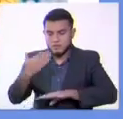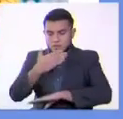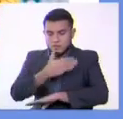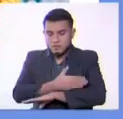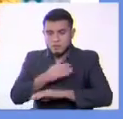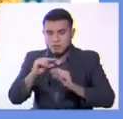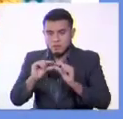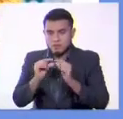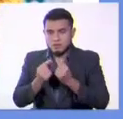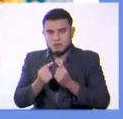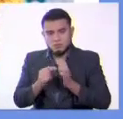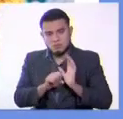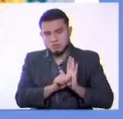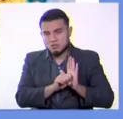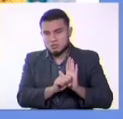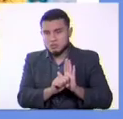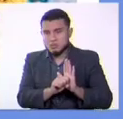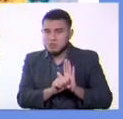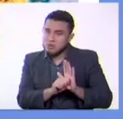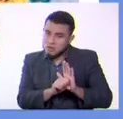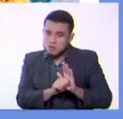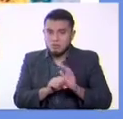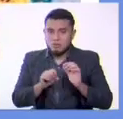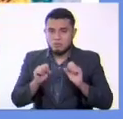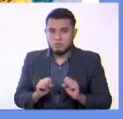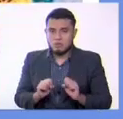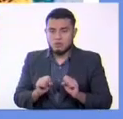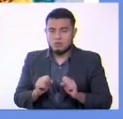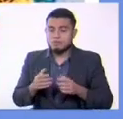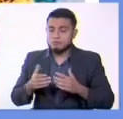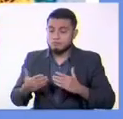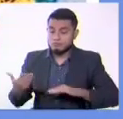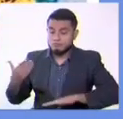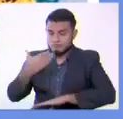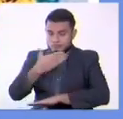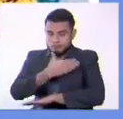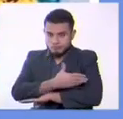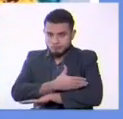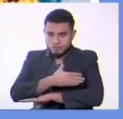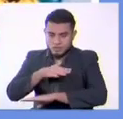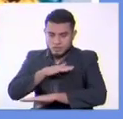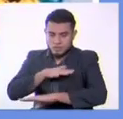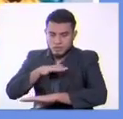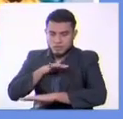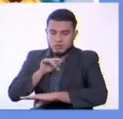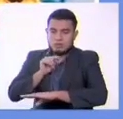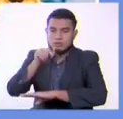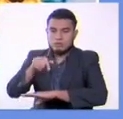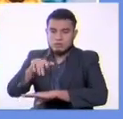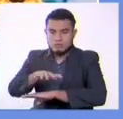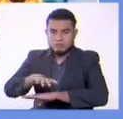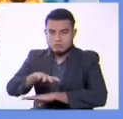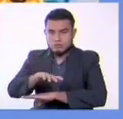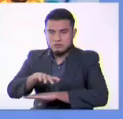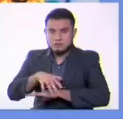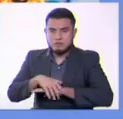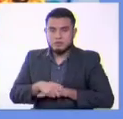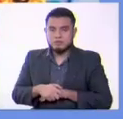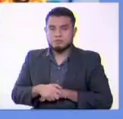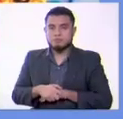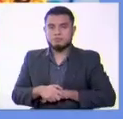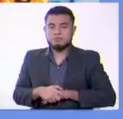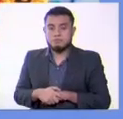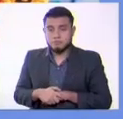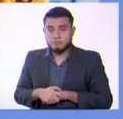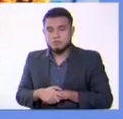ser simbólicas, pero también pueden llegar a ser fronteras territoriales. Vamos a ver algunos ejemplos y cómo se